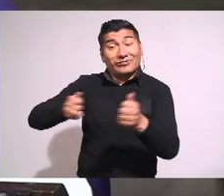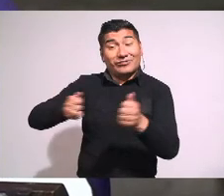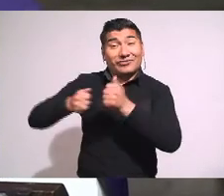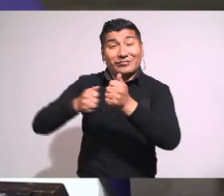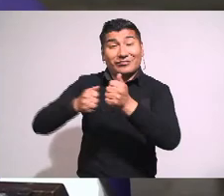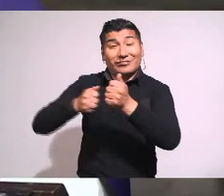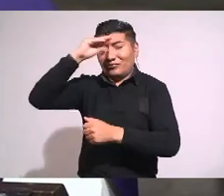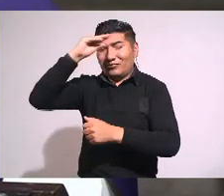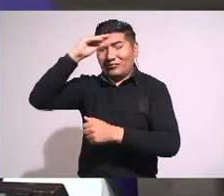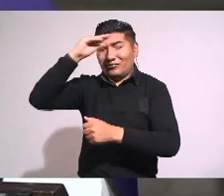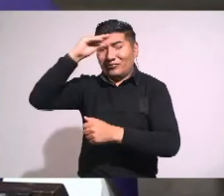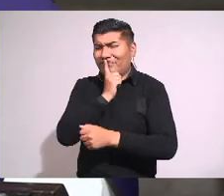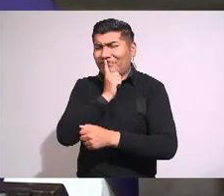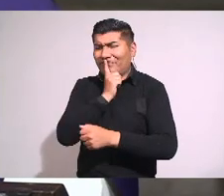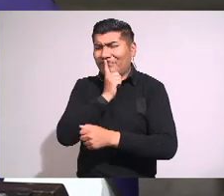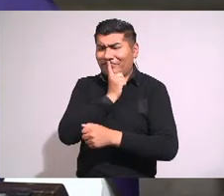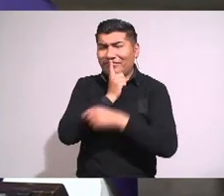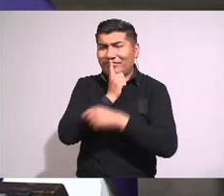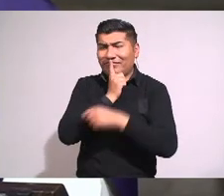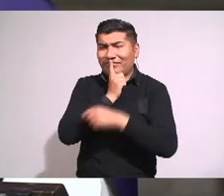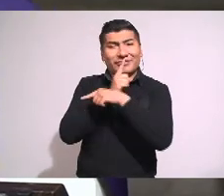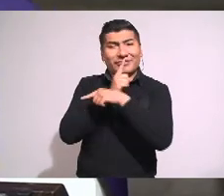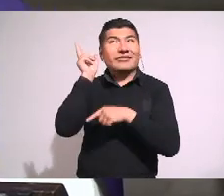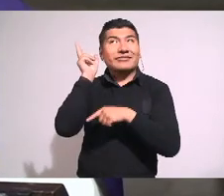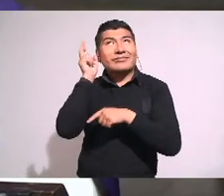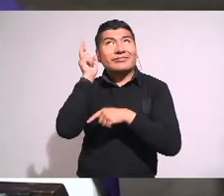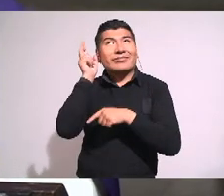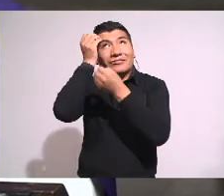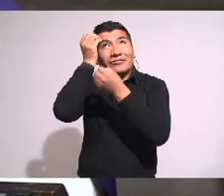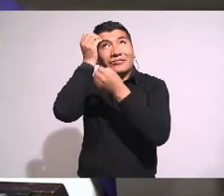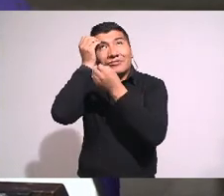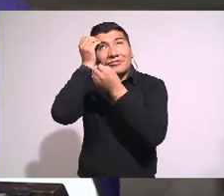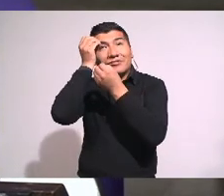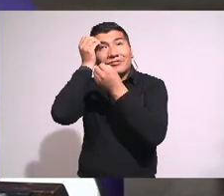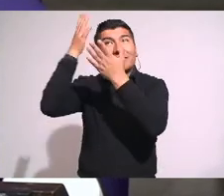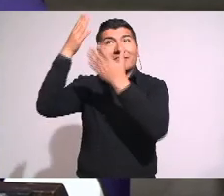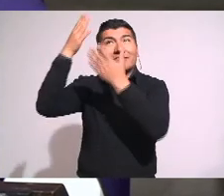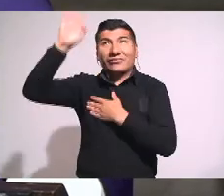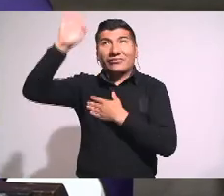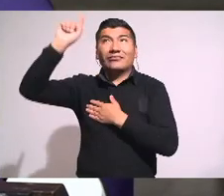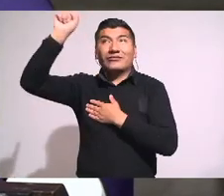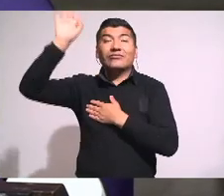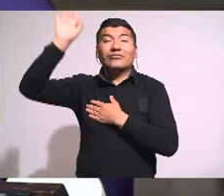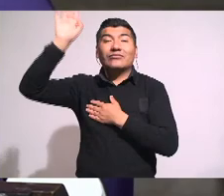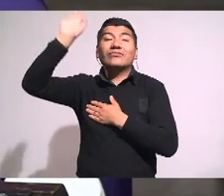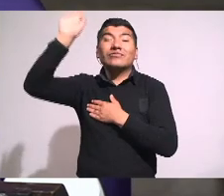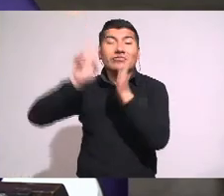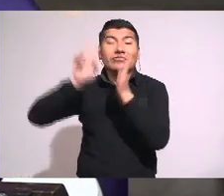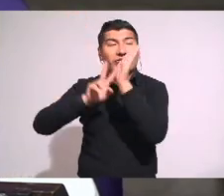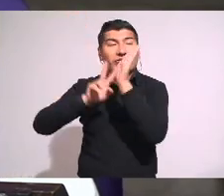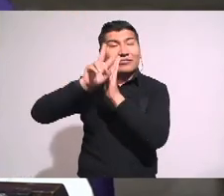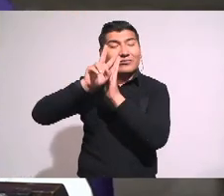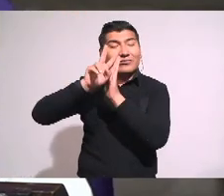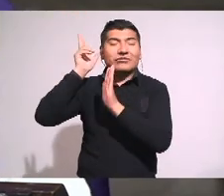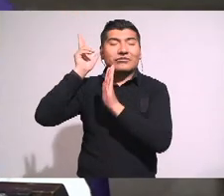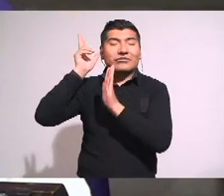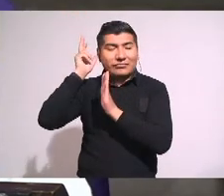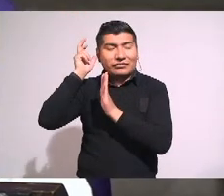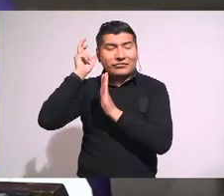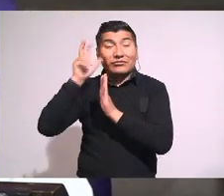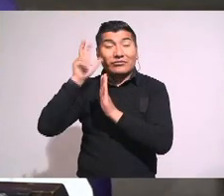silencio, capaz de escuchar la voluntad de Dios. Y no solo de